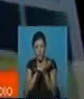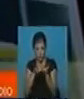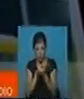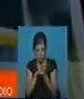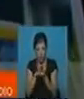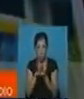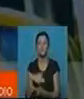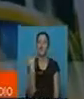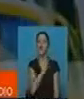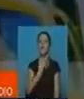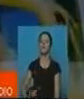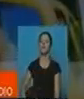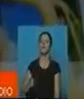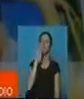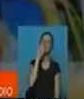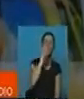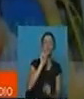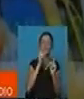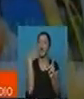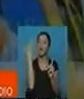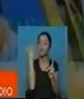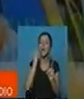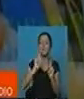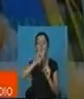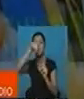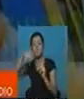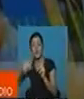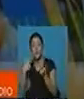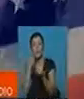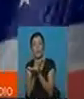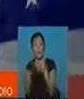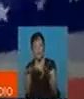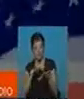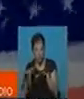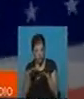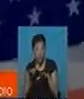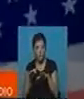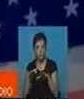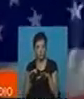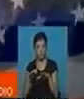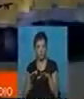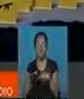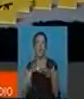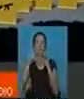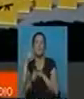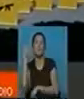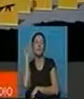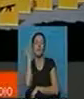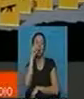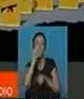Obama suscitaron una reacción que también permite enfocar el impacto de estos temas en la compleja psiquis